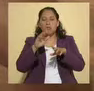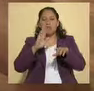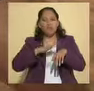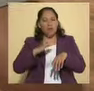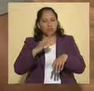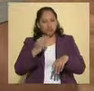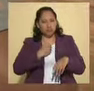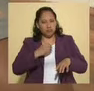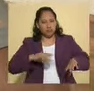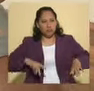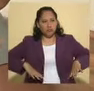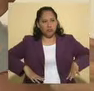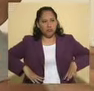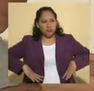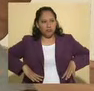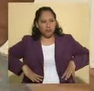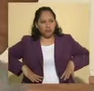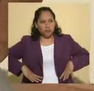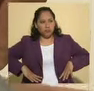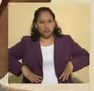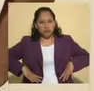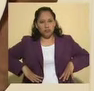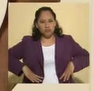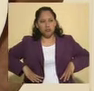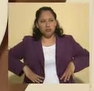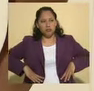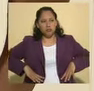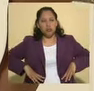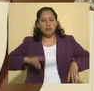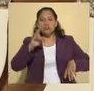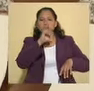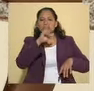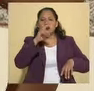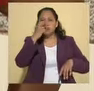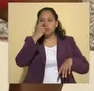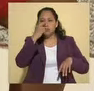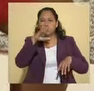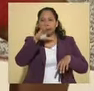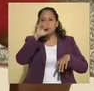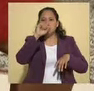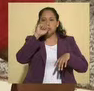Entonces, olvídate ya de la postura y empieza a respirar. Inhalar nariz.